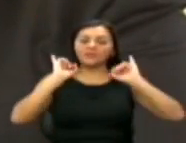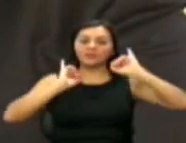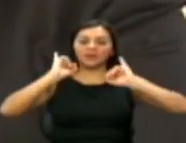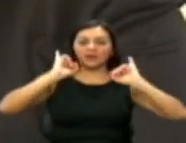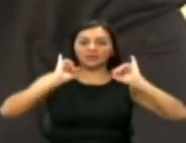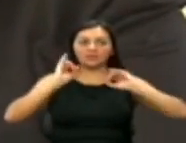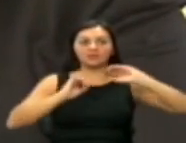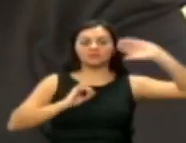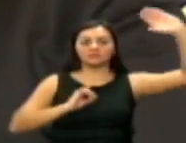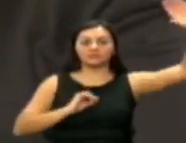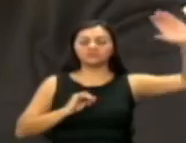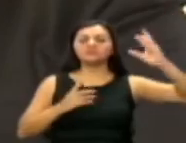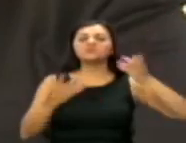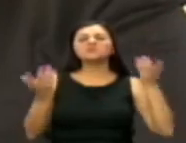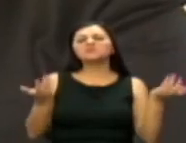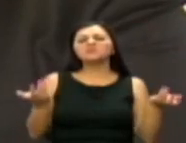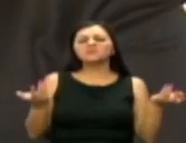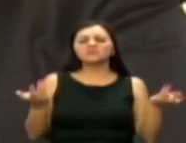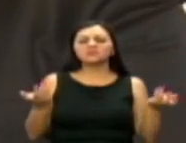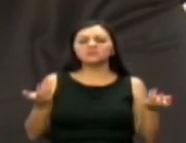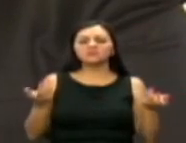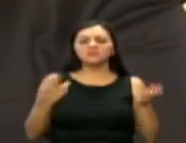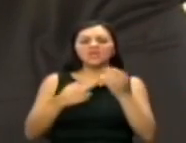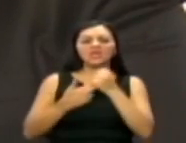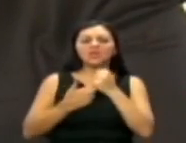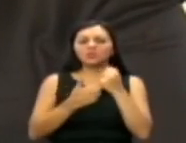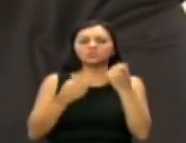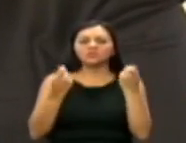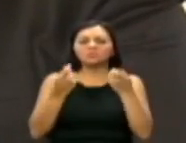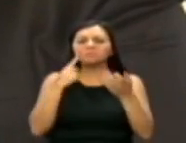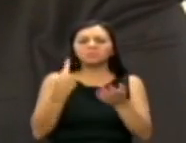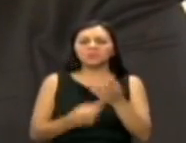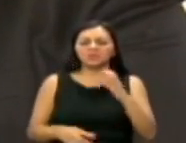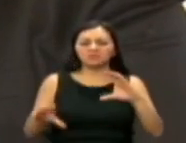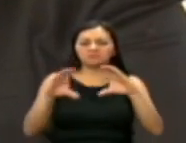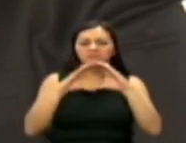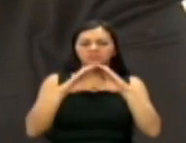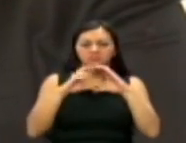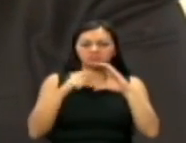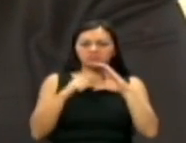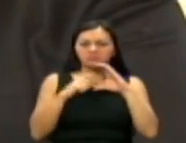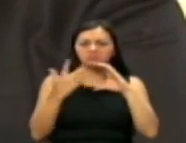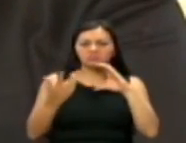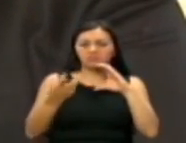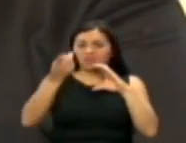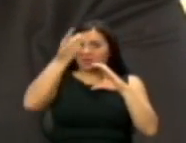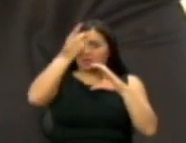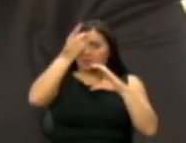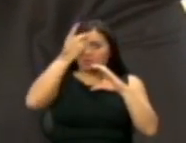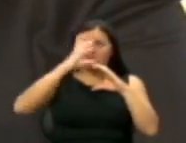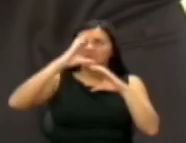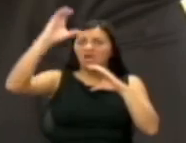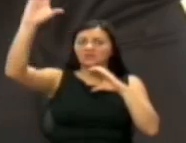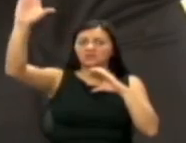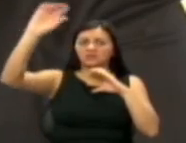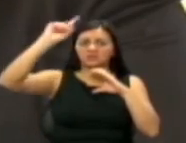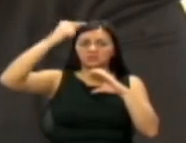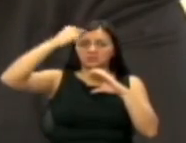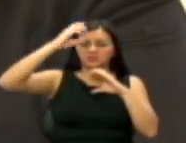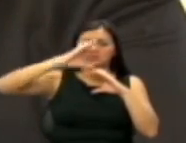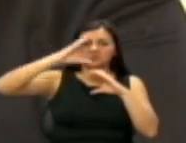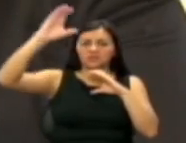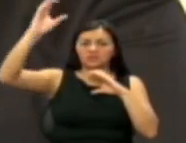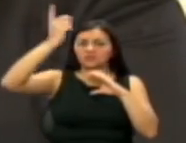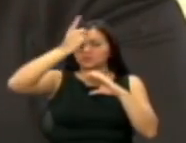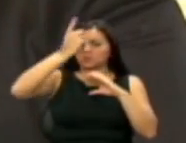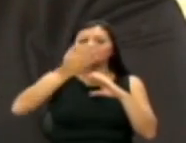¿Para qué sirven esos recursos? Y si hay muchas personas que consideran que eso incrementa la deuda del Estado, ¿cuál es la utilidad y el beneficio